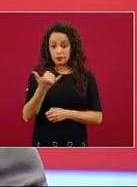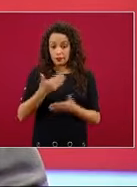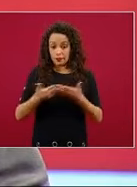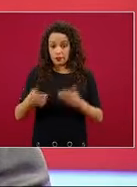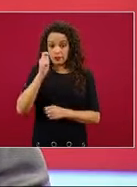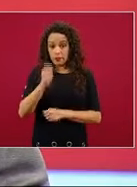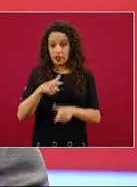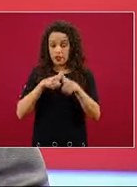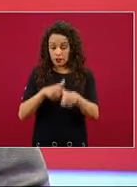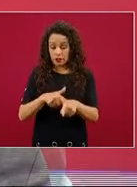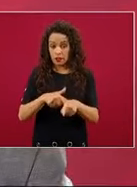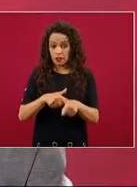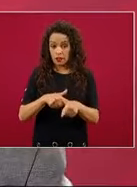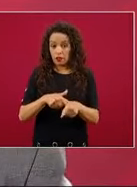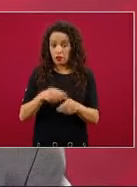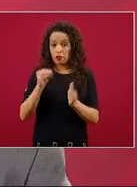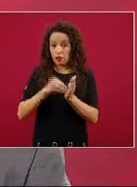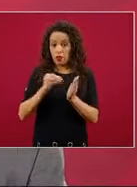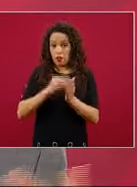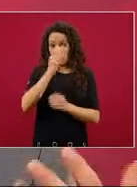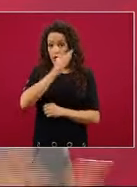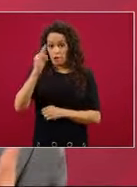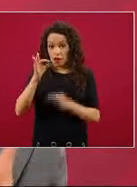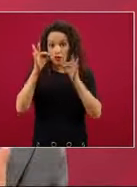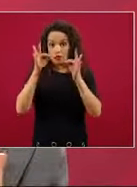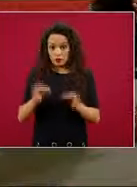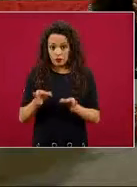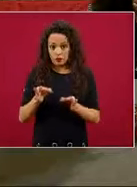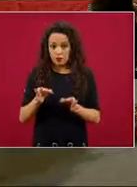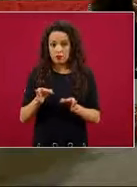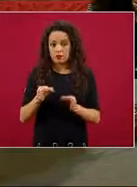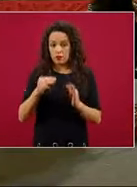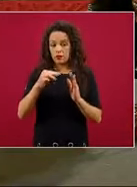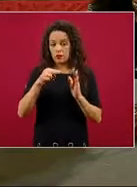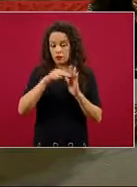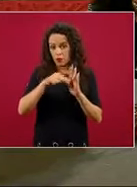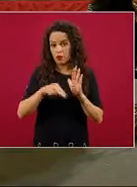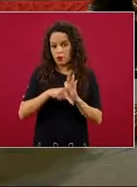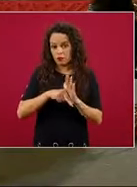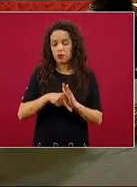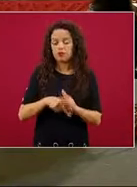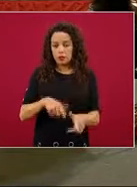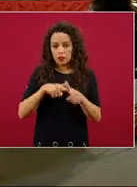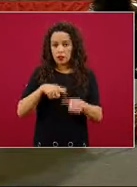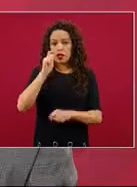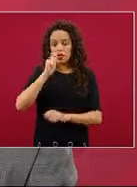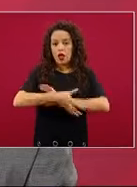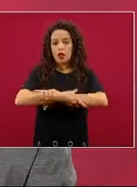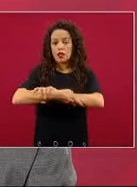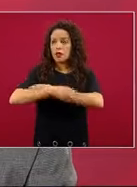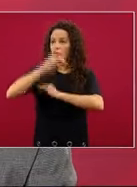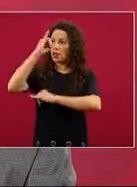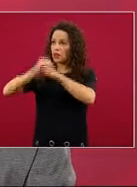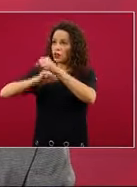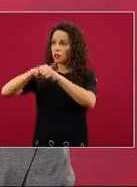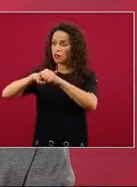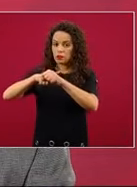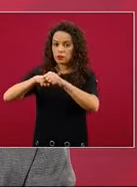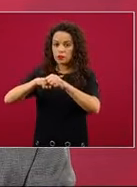el punto de vista técnico, lo que contempla es la solidaridad internacional, la solidaridad entre los